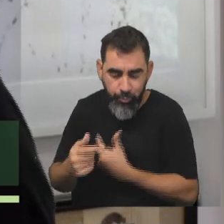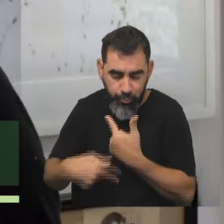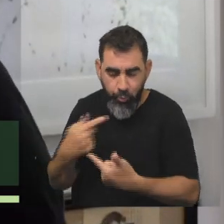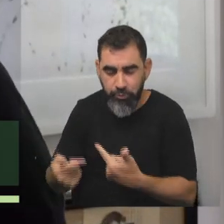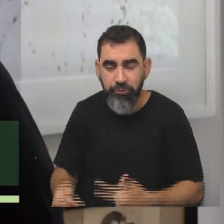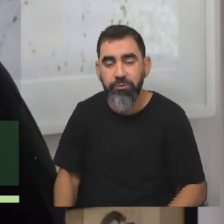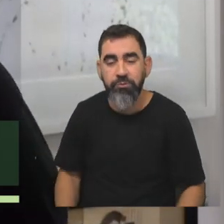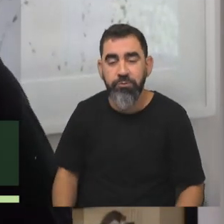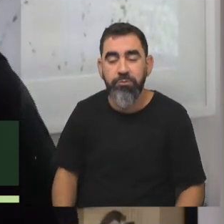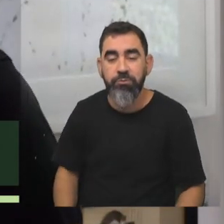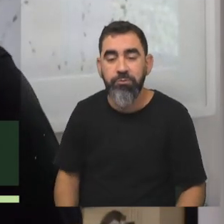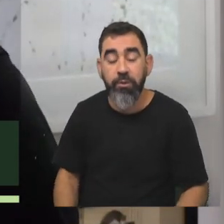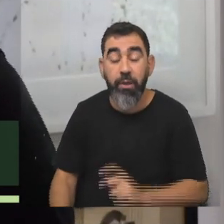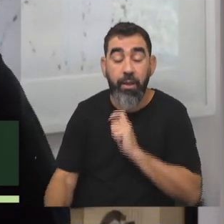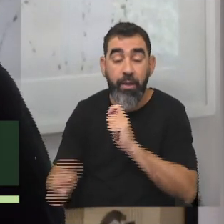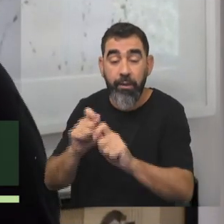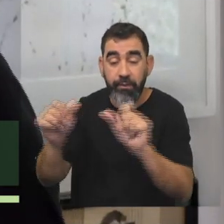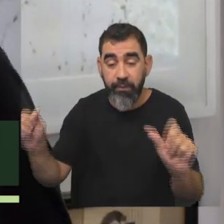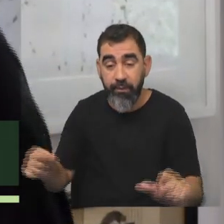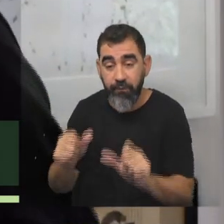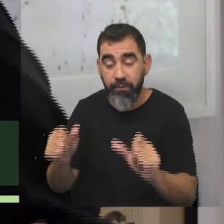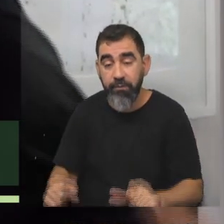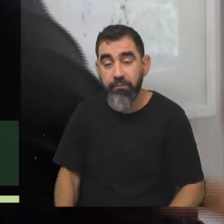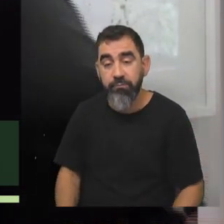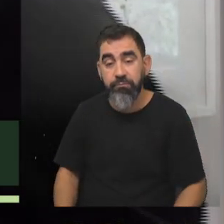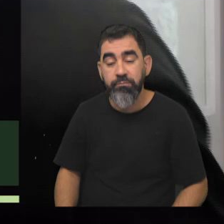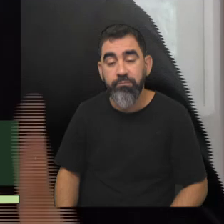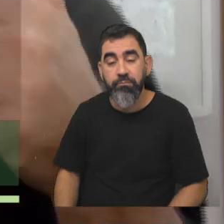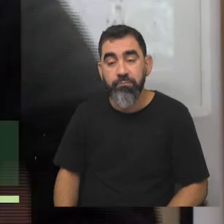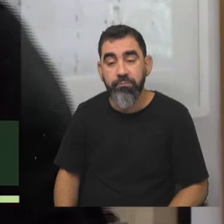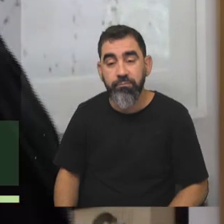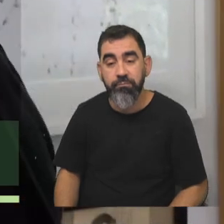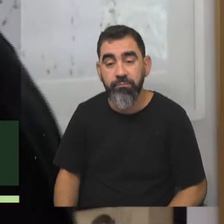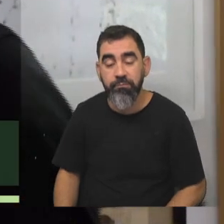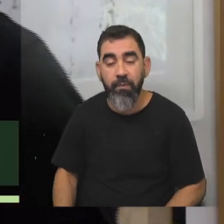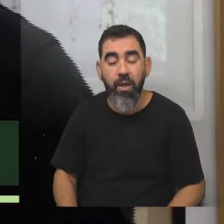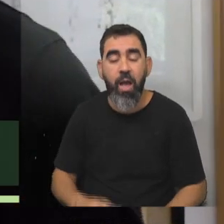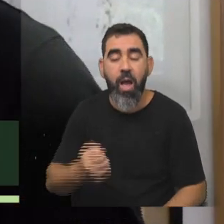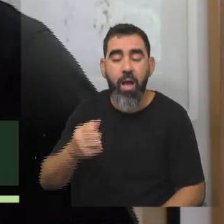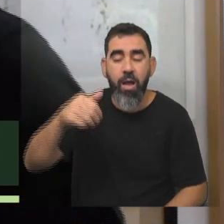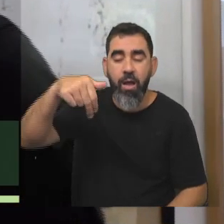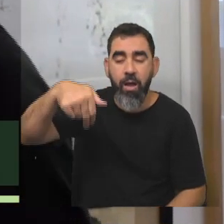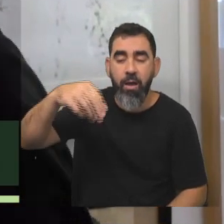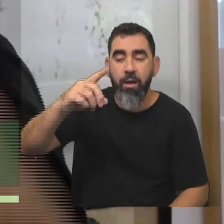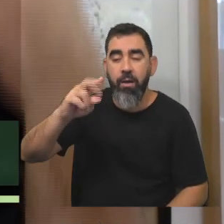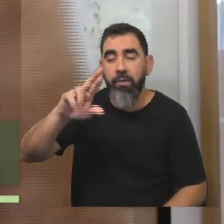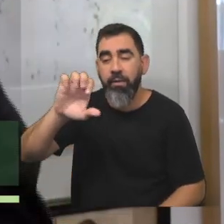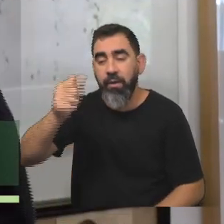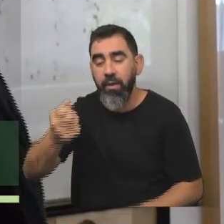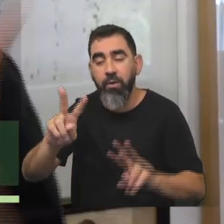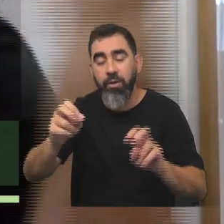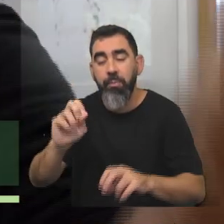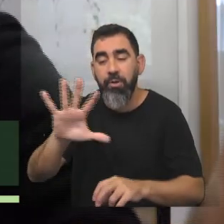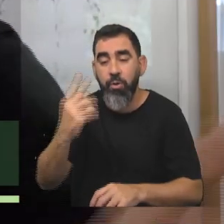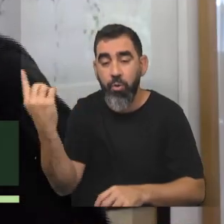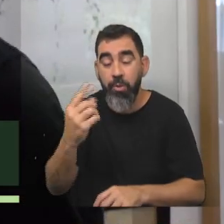viene a hacer unas entrevistas para la belleza y después tenemos Andrea arobas que viene a ser una pieza de 5 minutos Malena